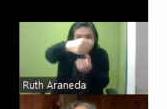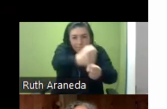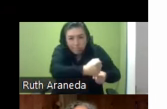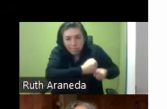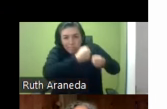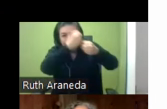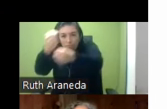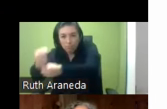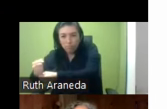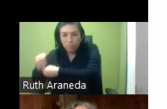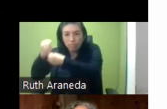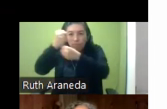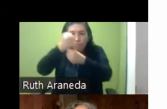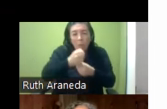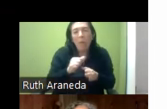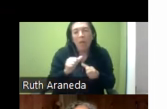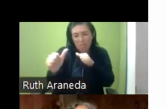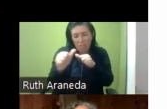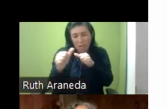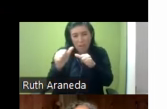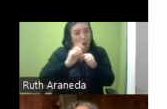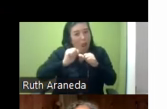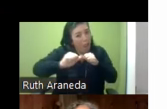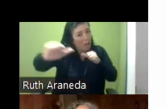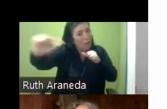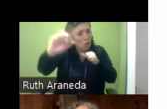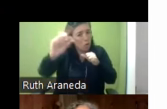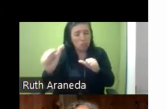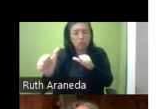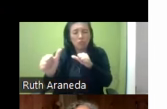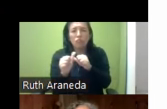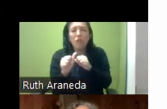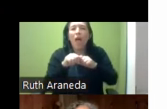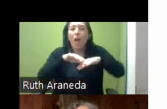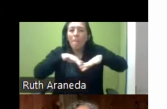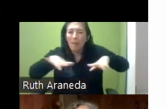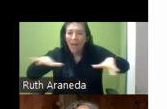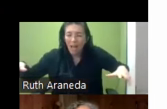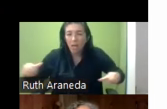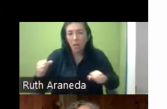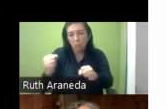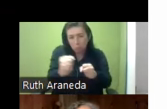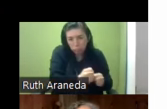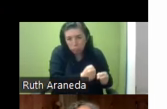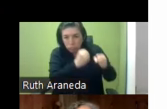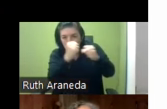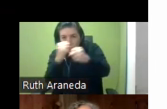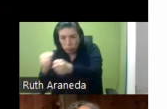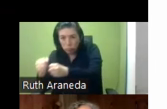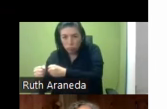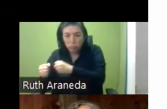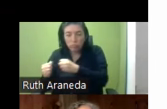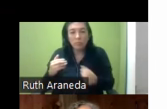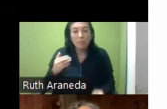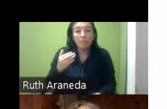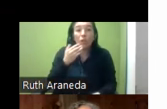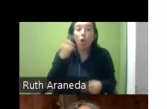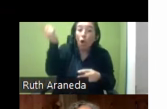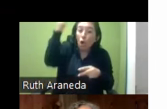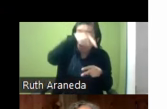internarse, no demasiado lejos, pero internarse un poco en el Pacífico. Y este